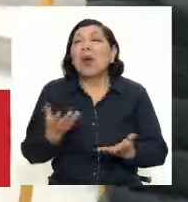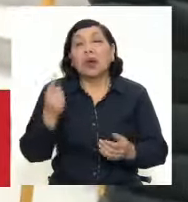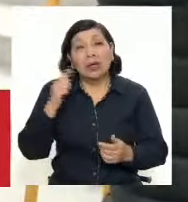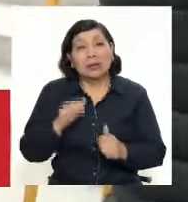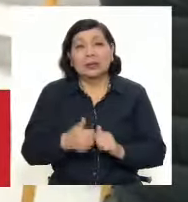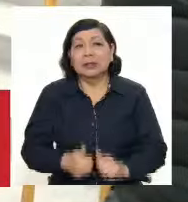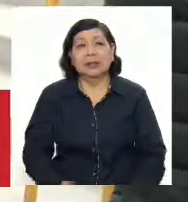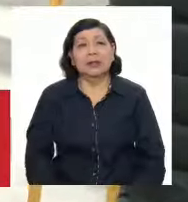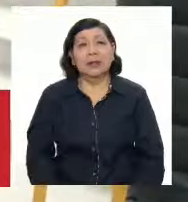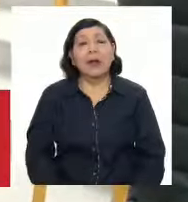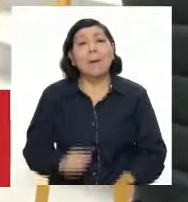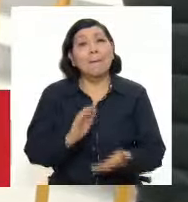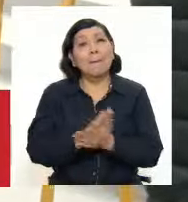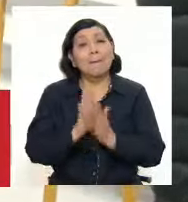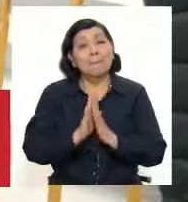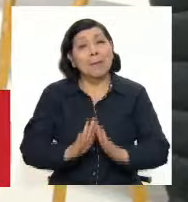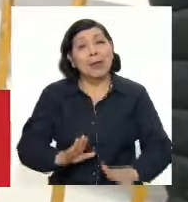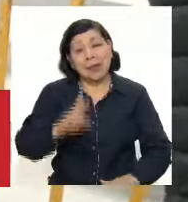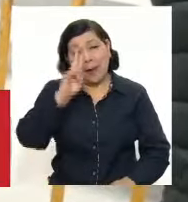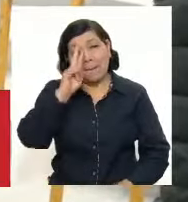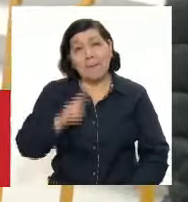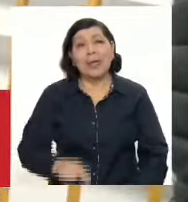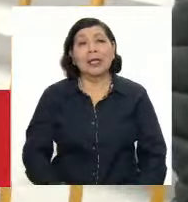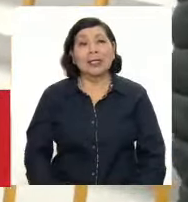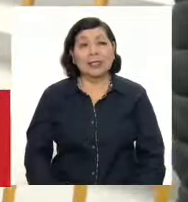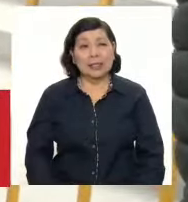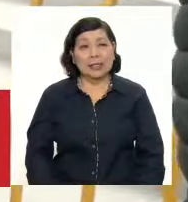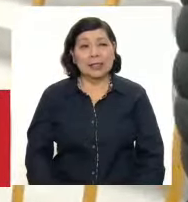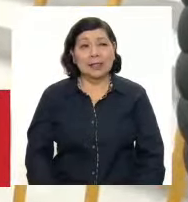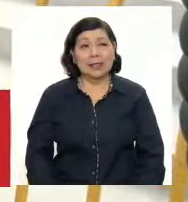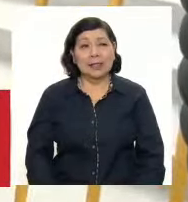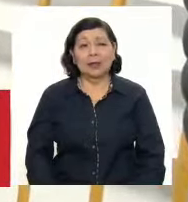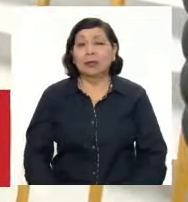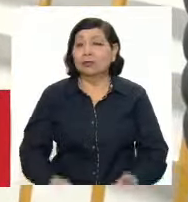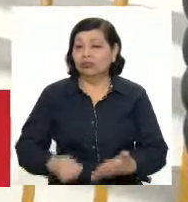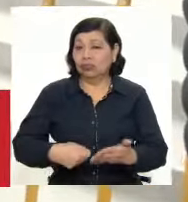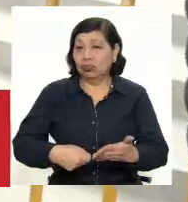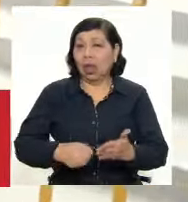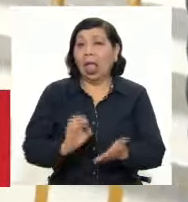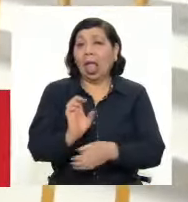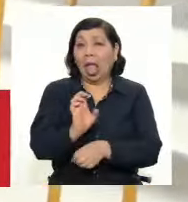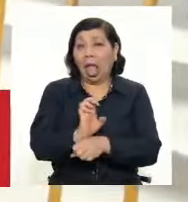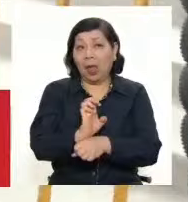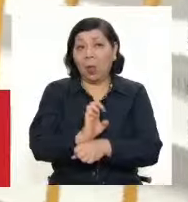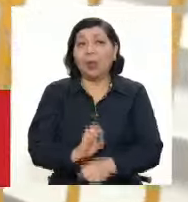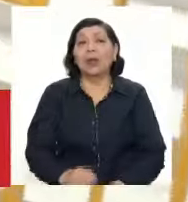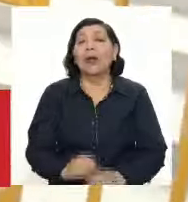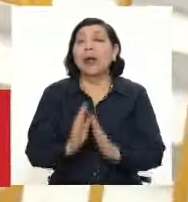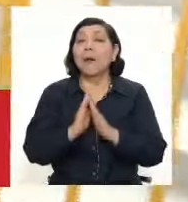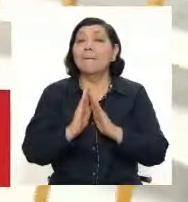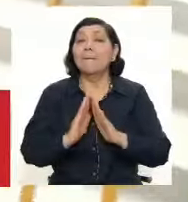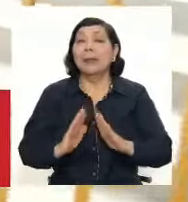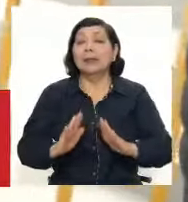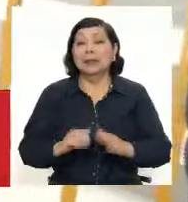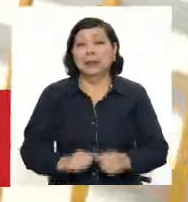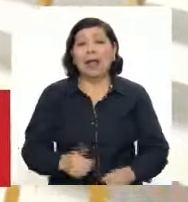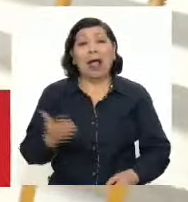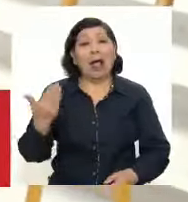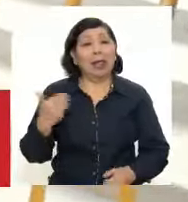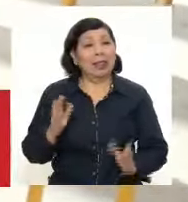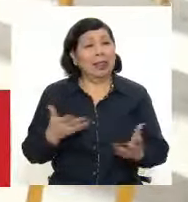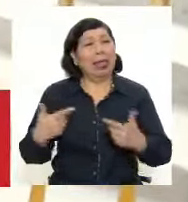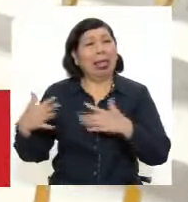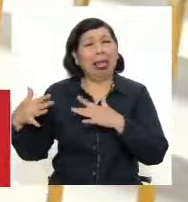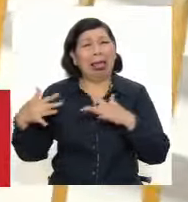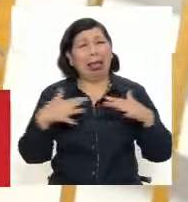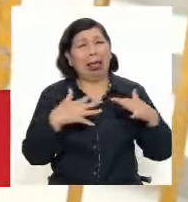es muy simple, la pacificación del país y el firmado con Ecuador, la paz, porque antes vivíamos